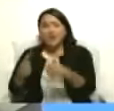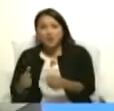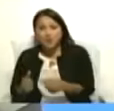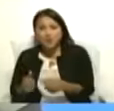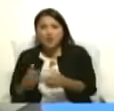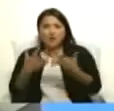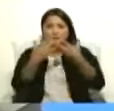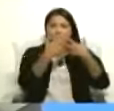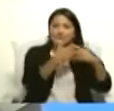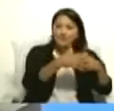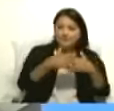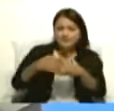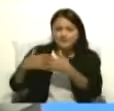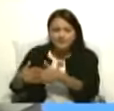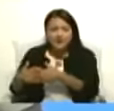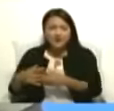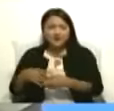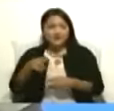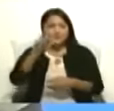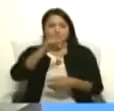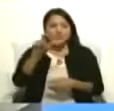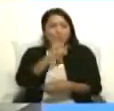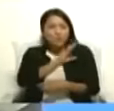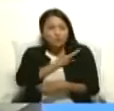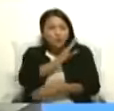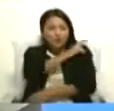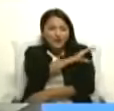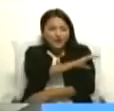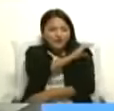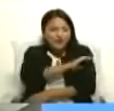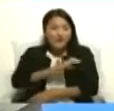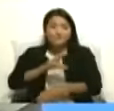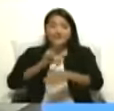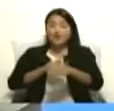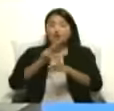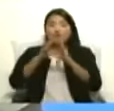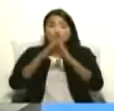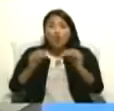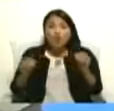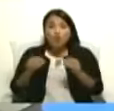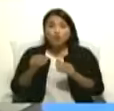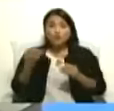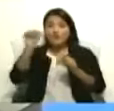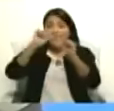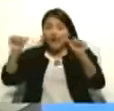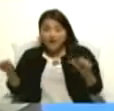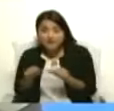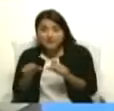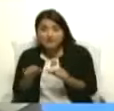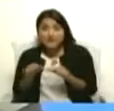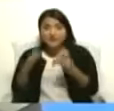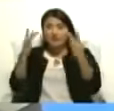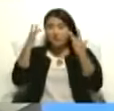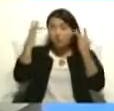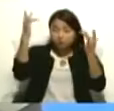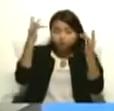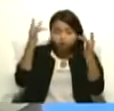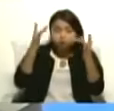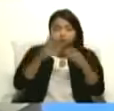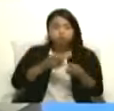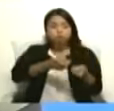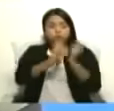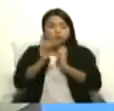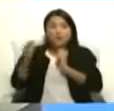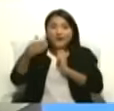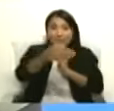empresarios los dueños de clínica los médicos los cultores los intelectuales Los